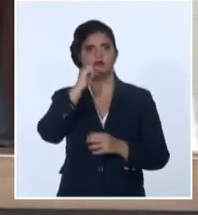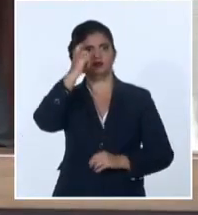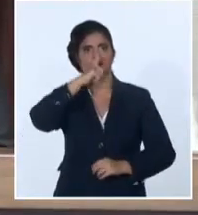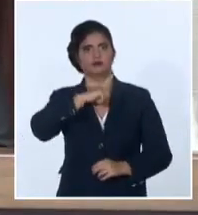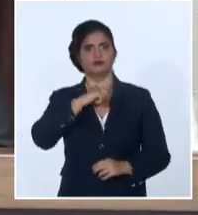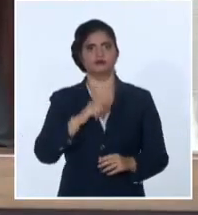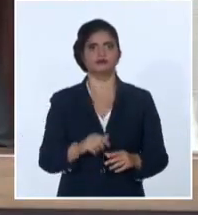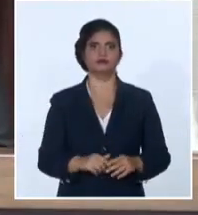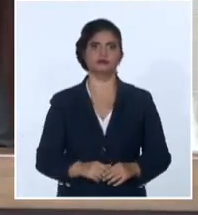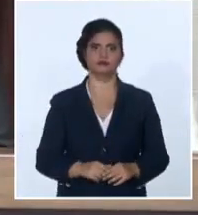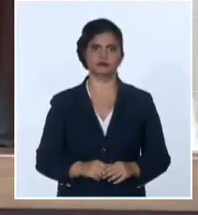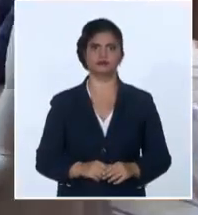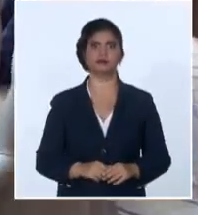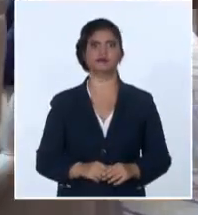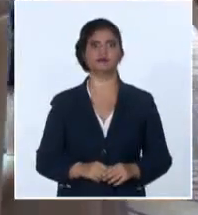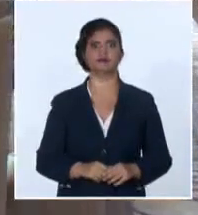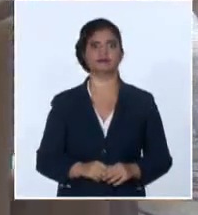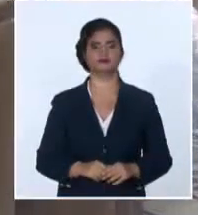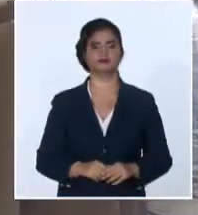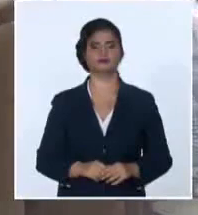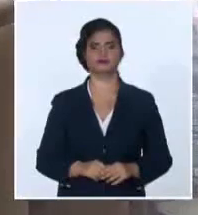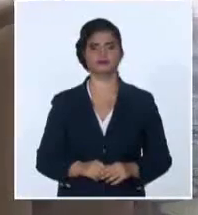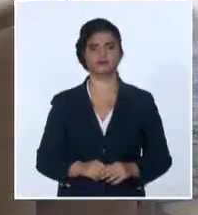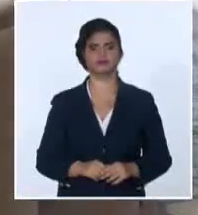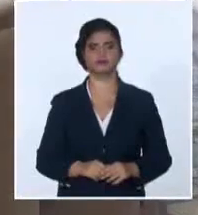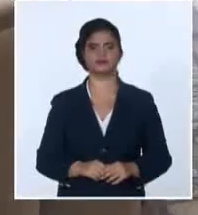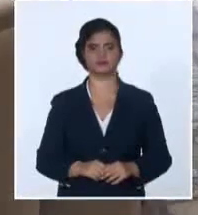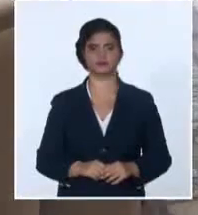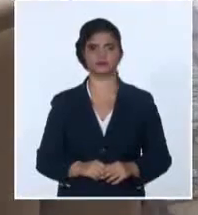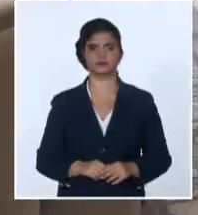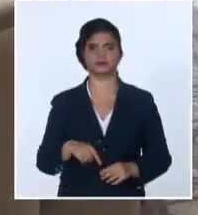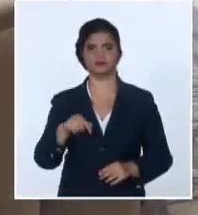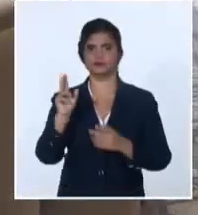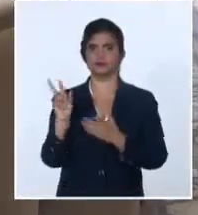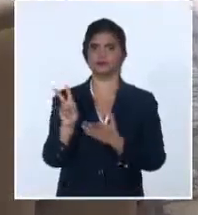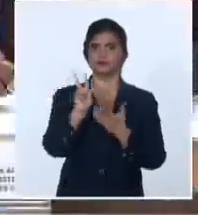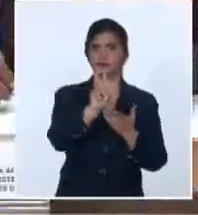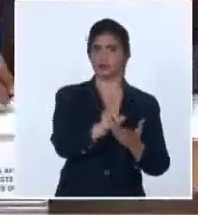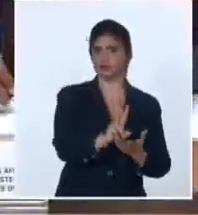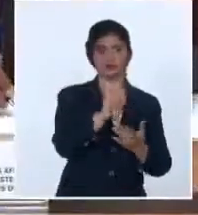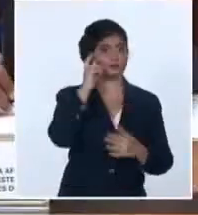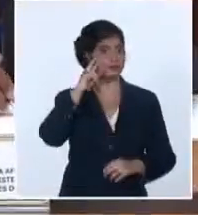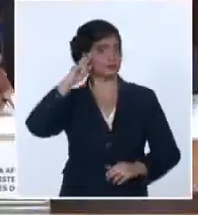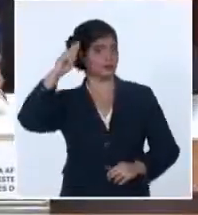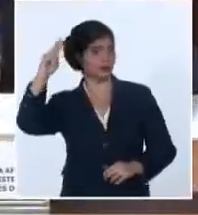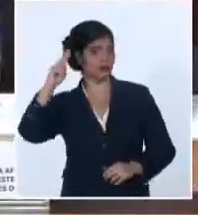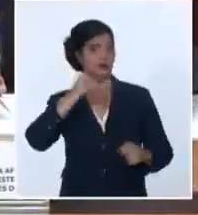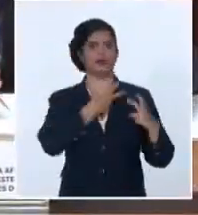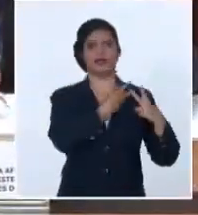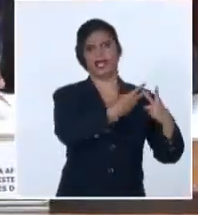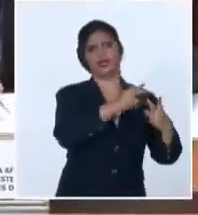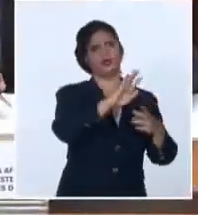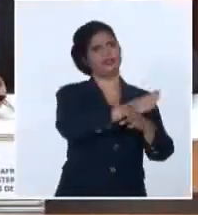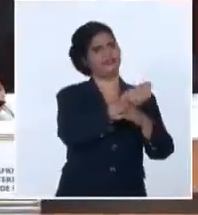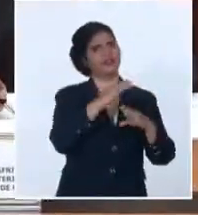sus fuerzas en contra del apartheid. En esta visita también se rinde tributo a los héroes y